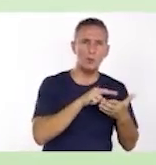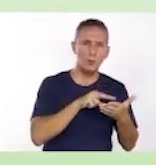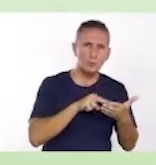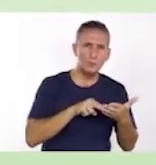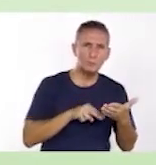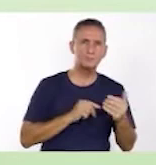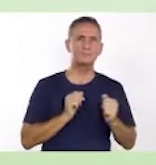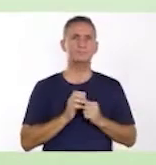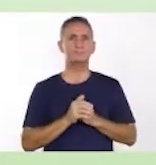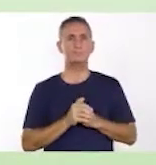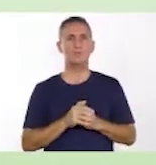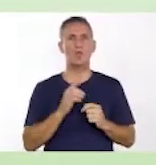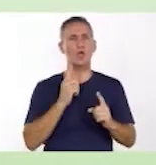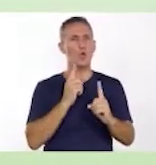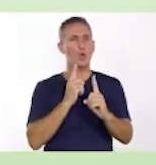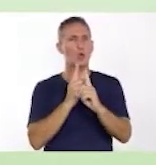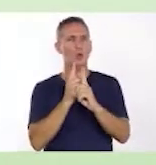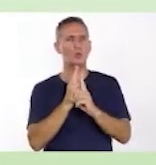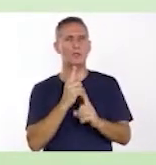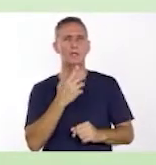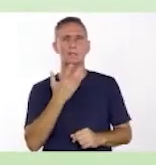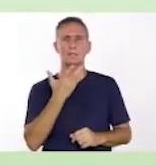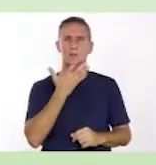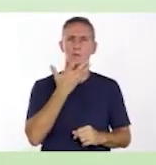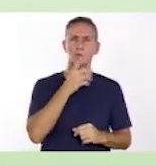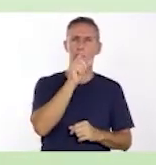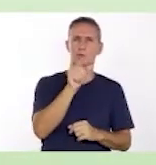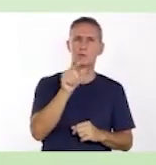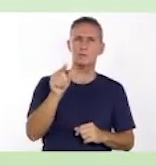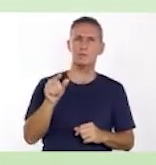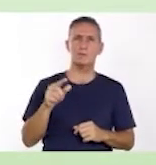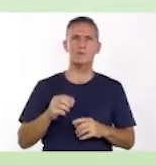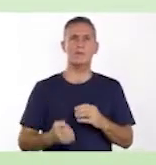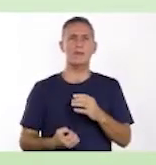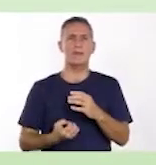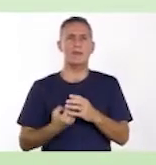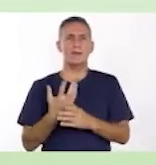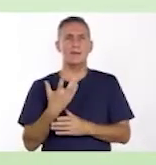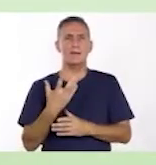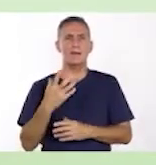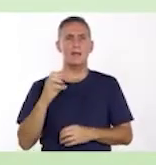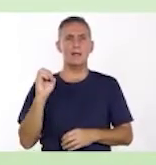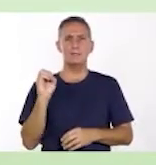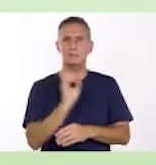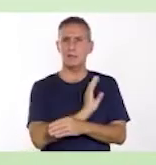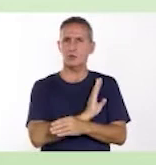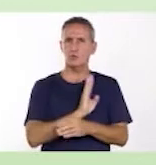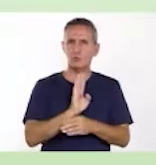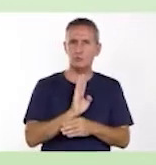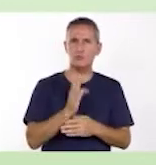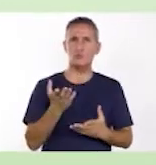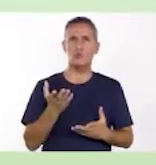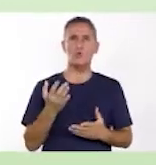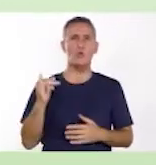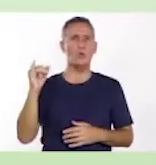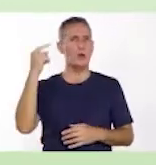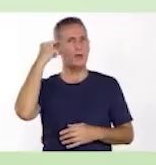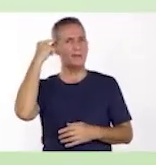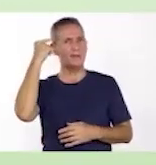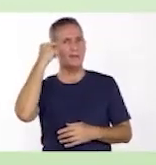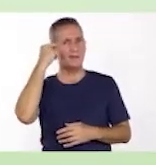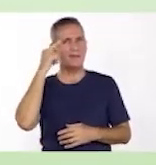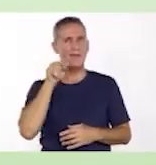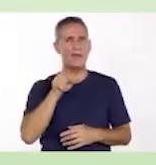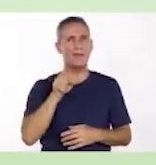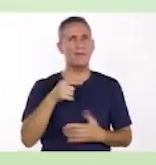contacto con el hombre común nace su sensibilidad, sus ideas y su obra. Esto mismo que le